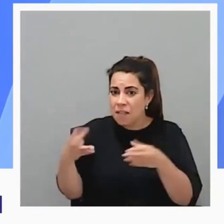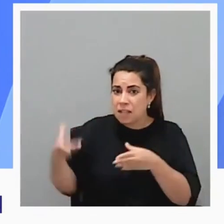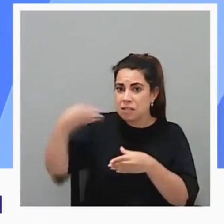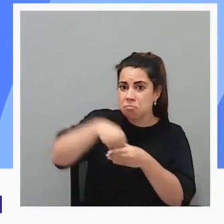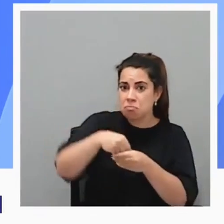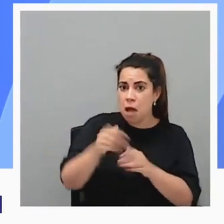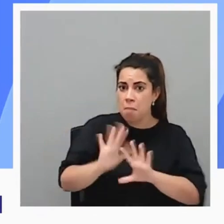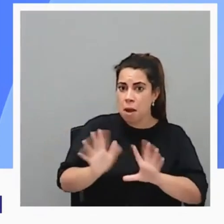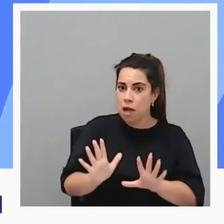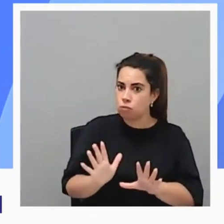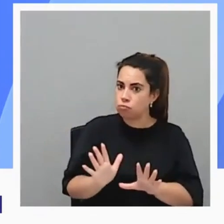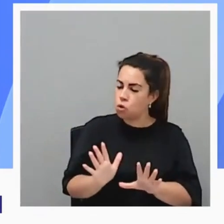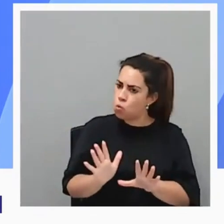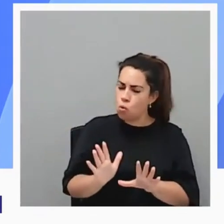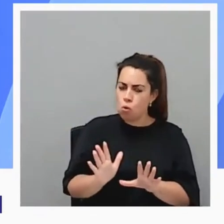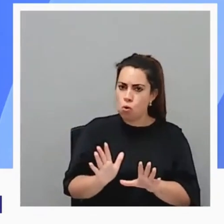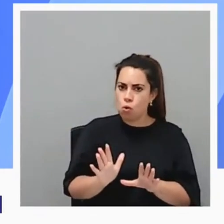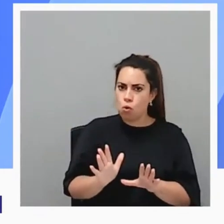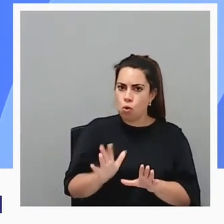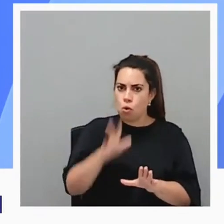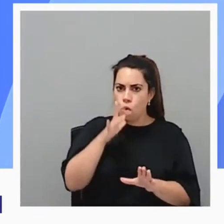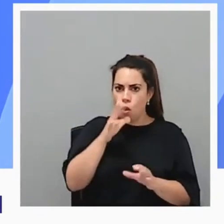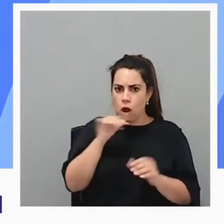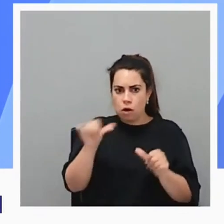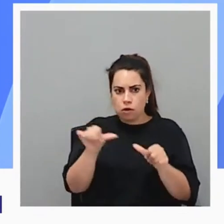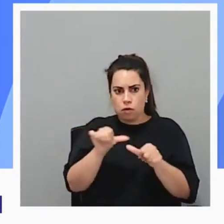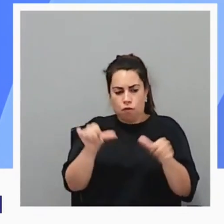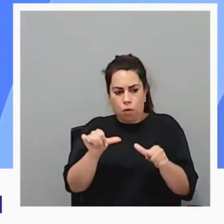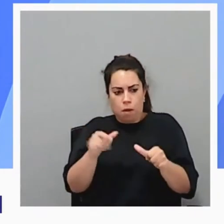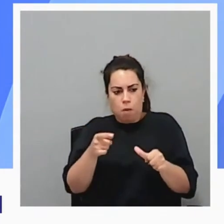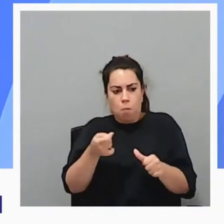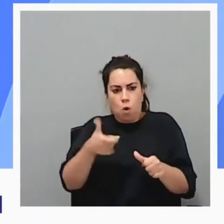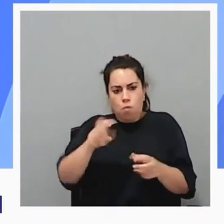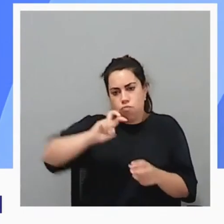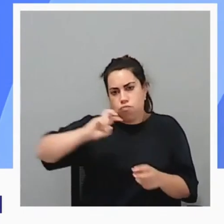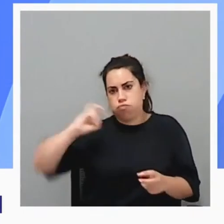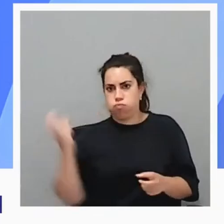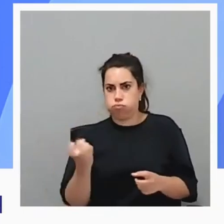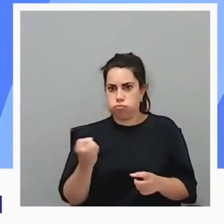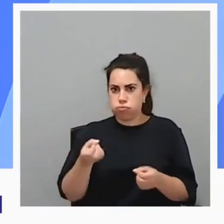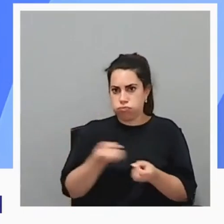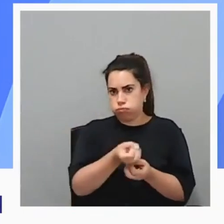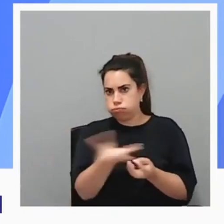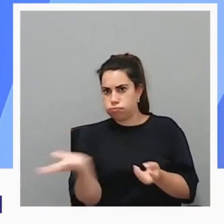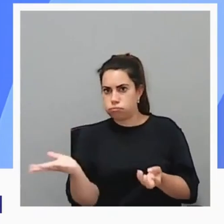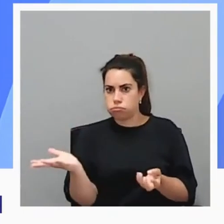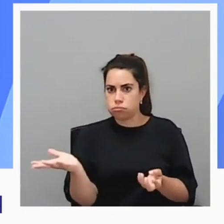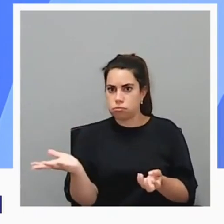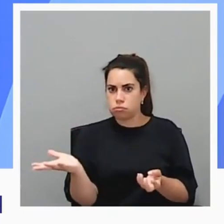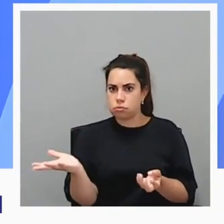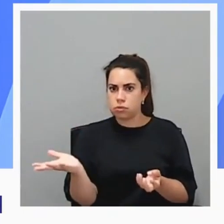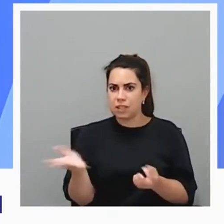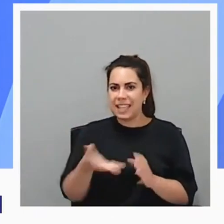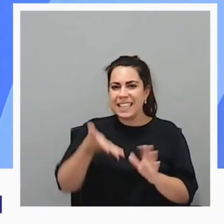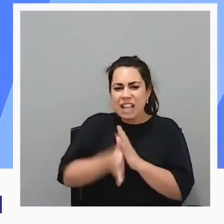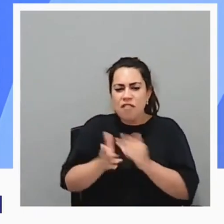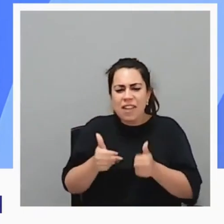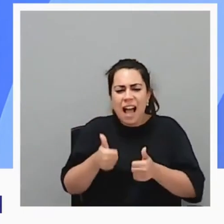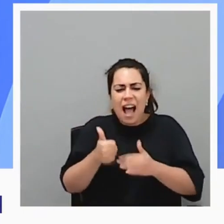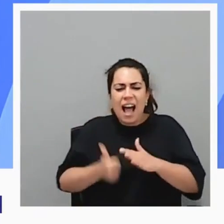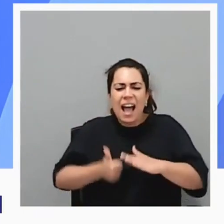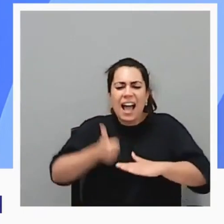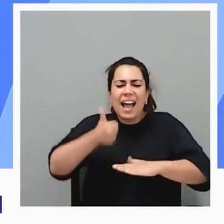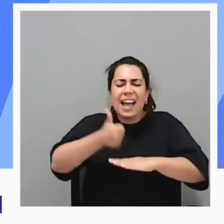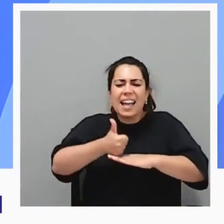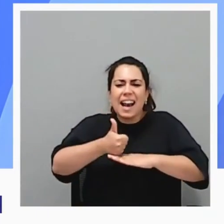de una manera muy difusa, muy plural. No se hacen de una manera tan jerárquica como se hacen lógicamente